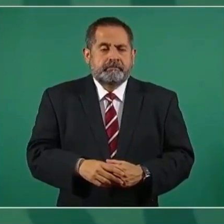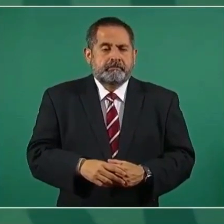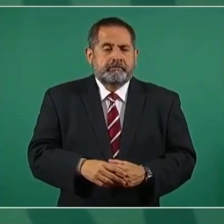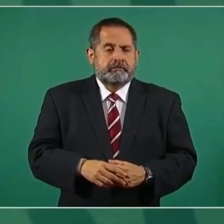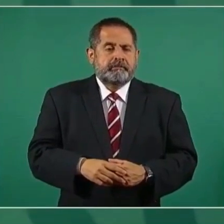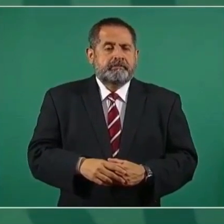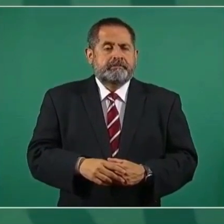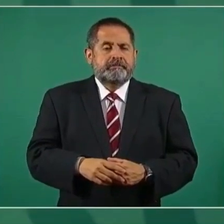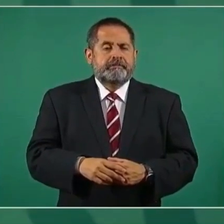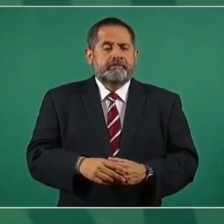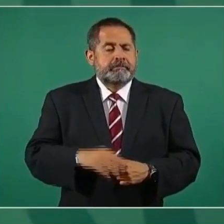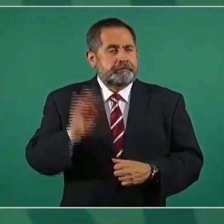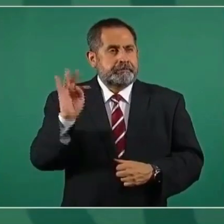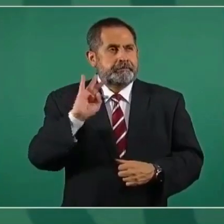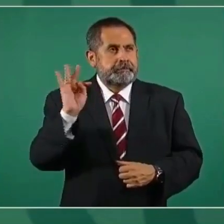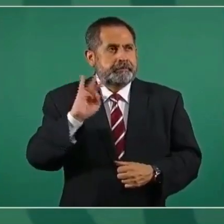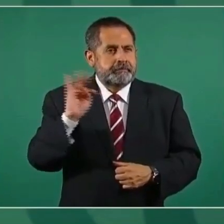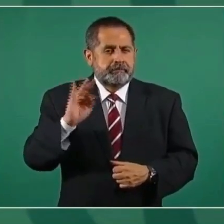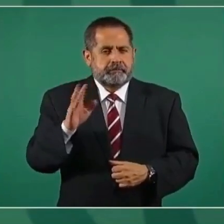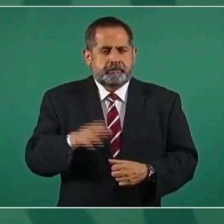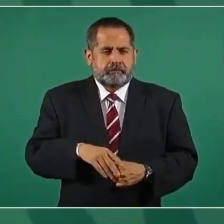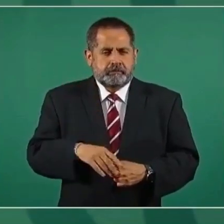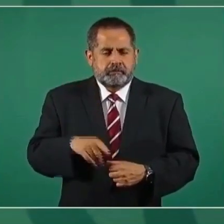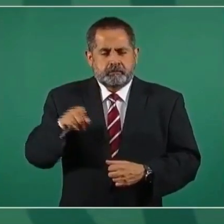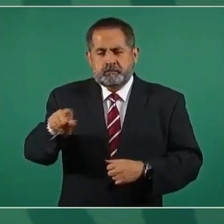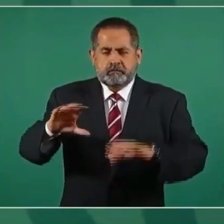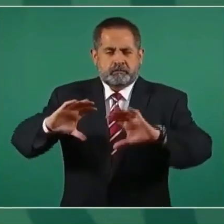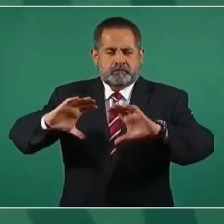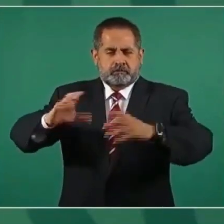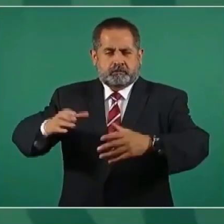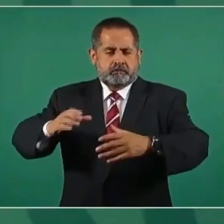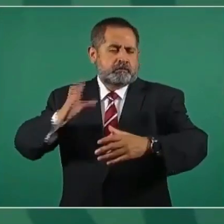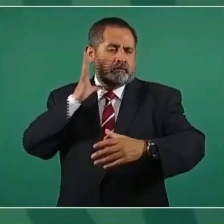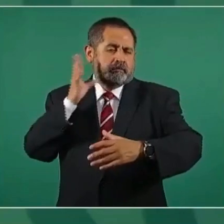Es muy probable que en el Congreso